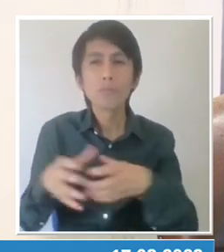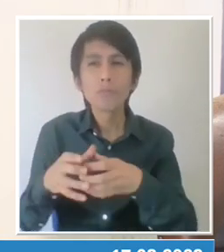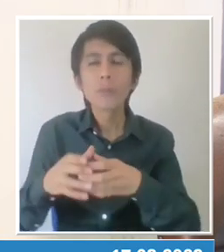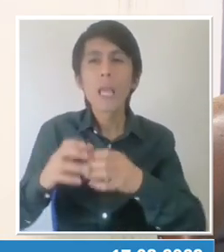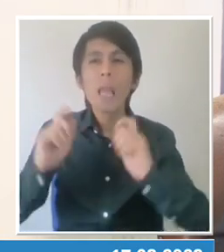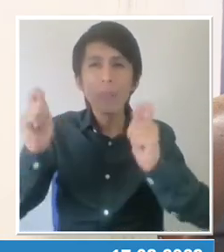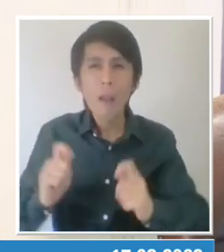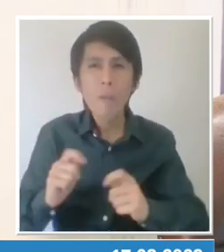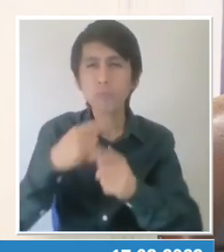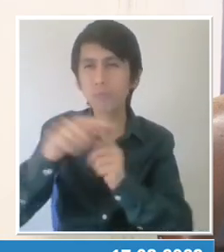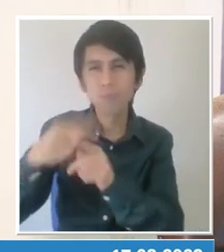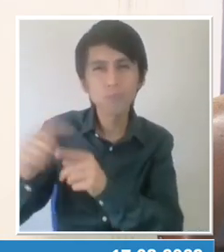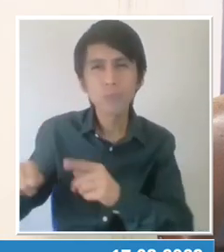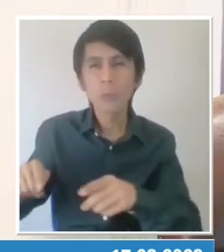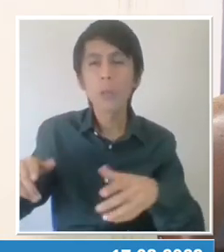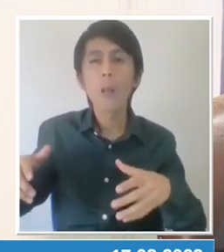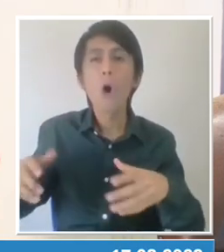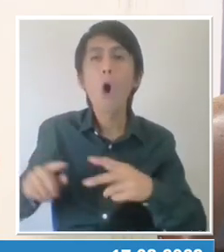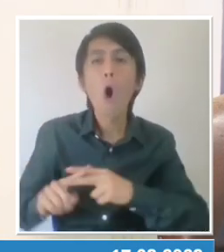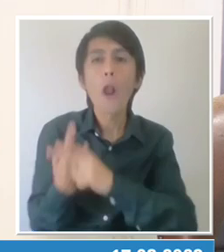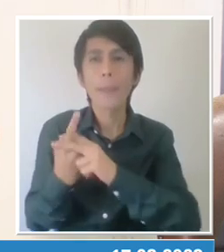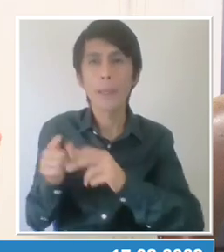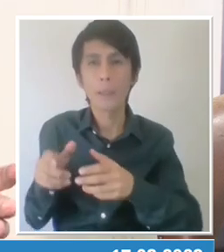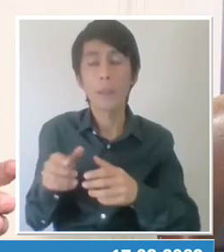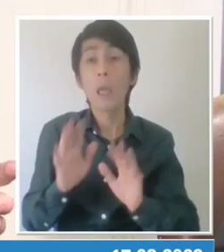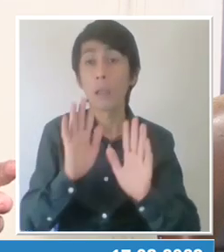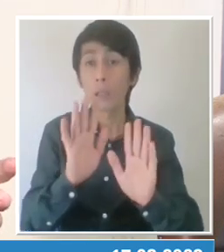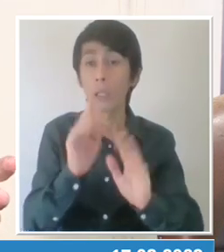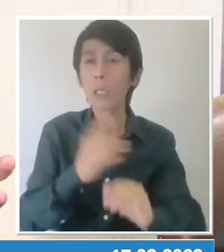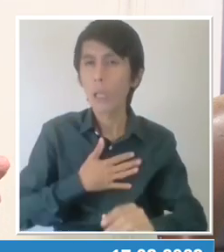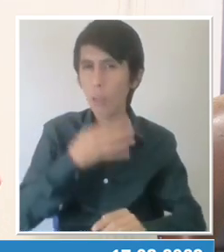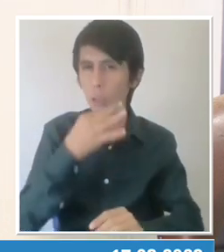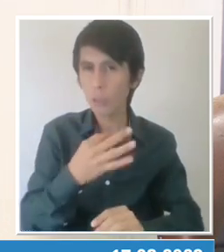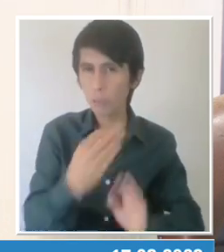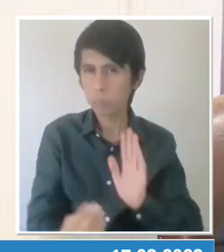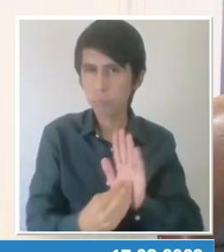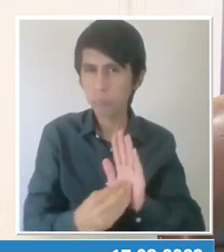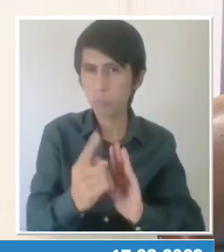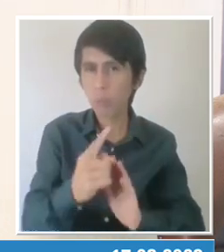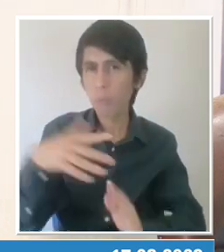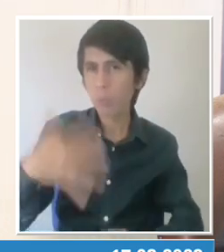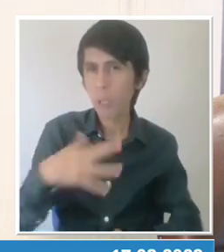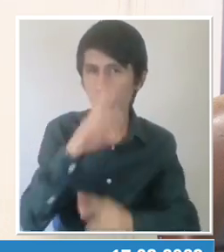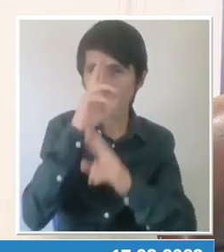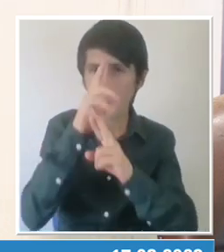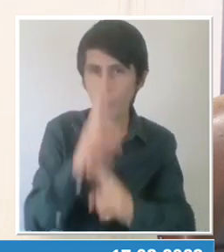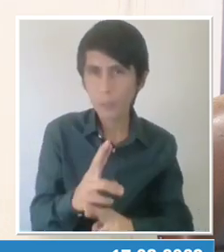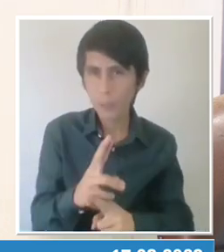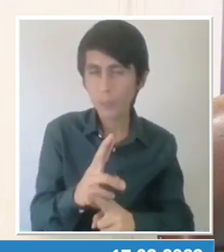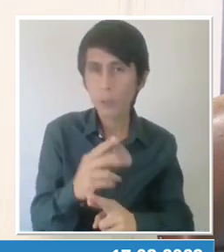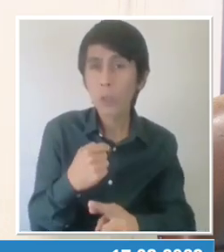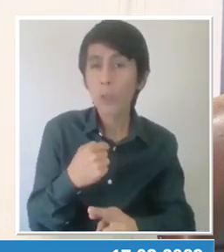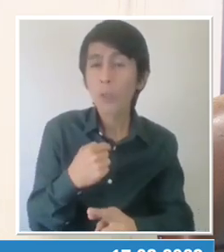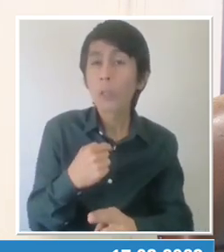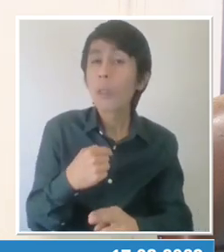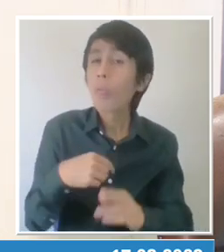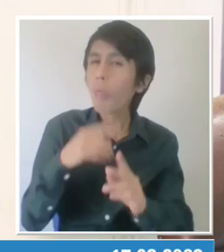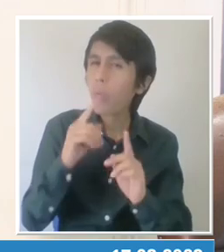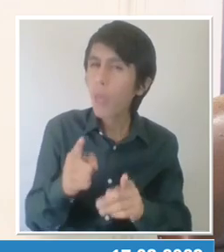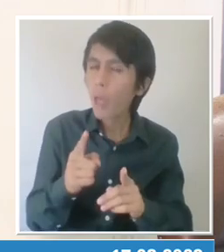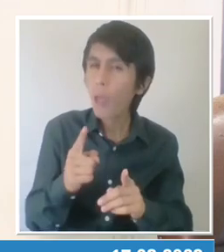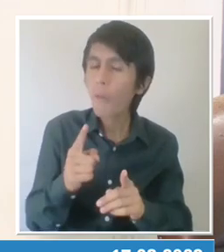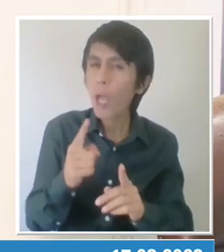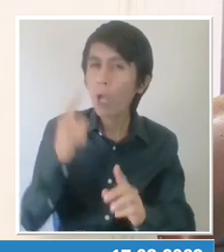mayor respeto y mi apertura a considerarlas con la mayor delicadeza e